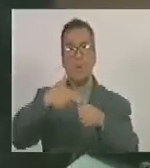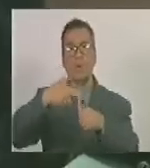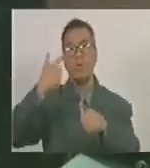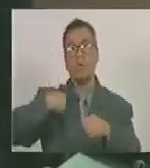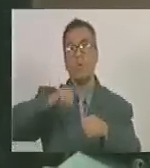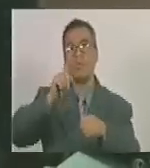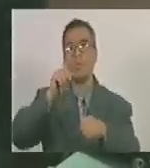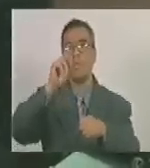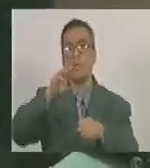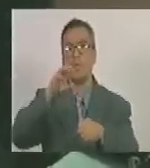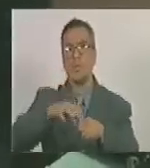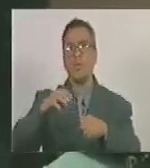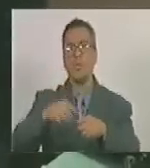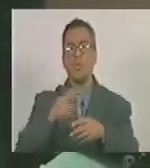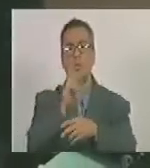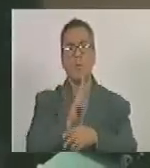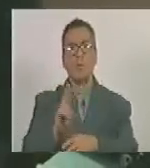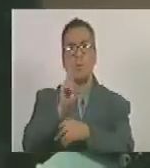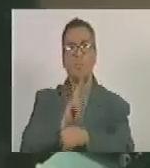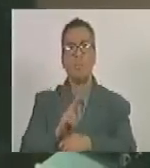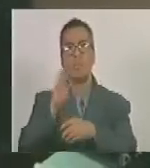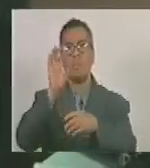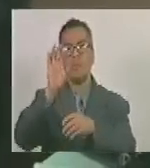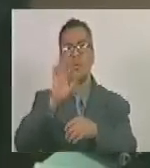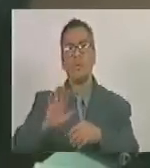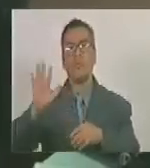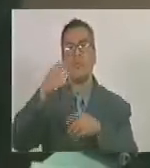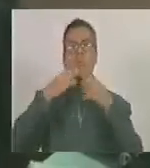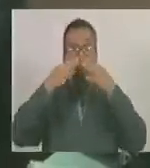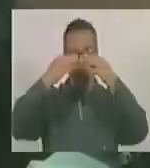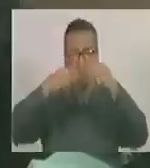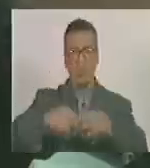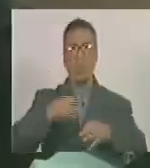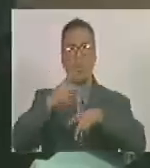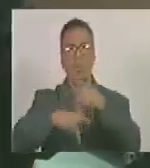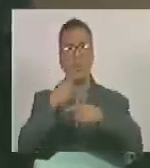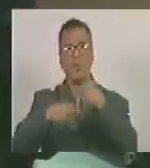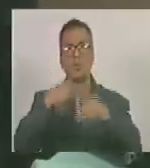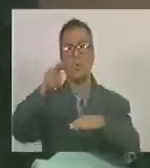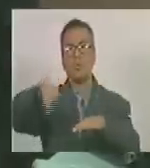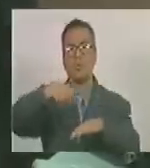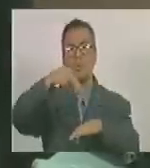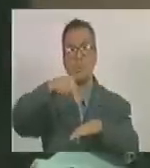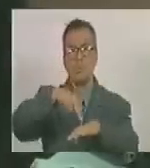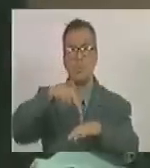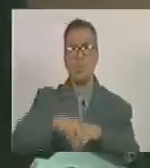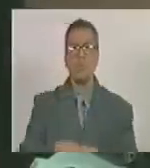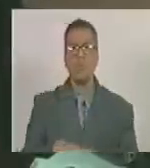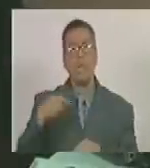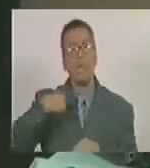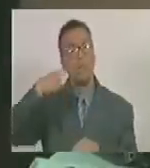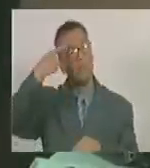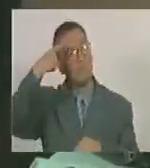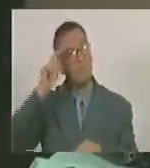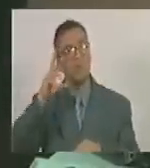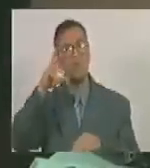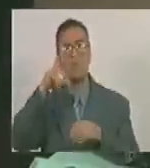está garantizando el país. La está garantizando la producción nacional. A pesar de